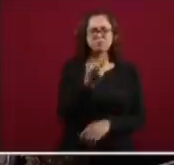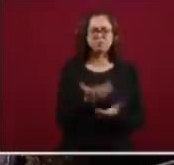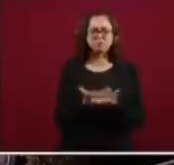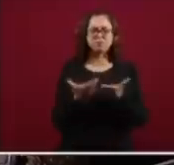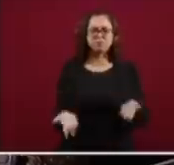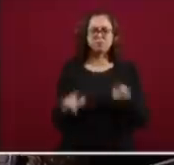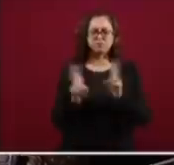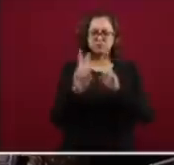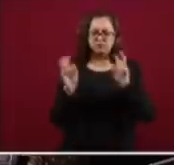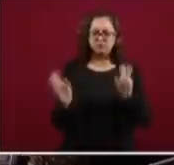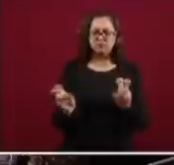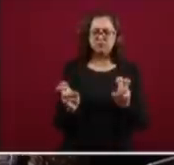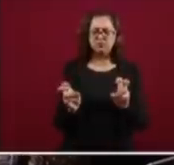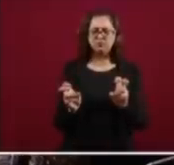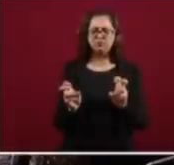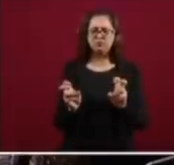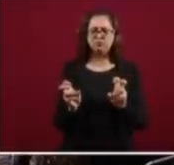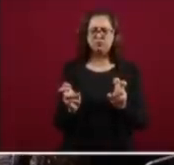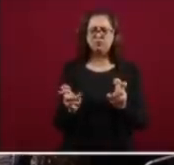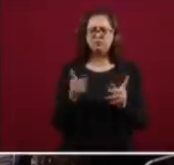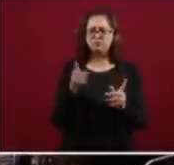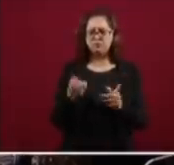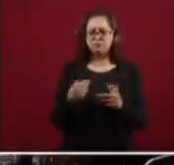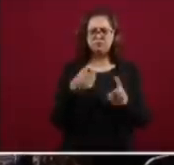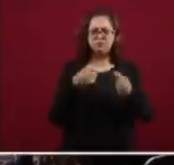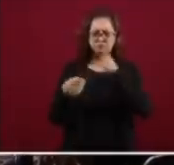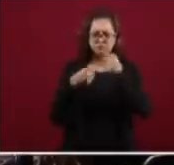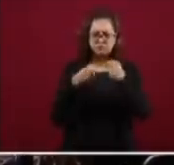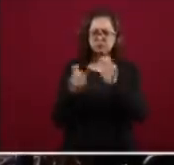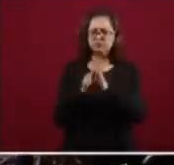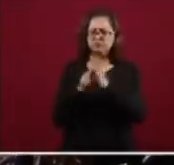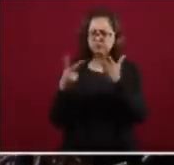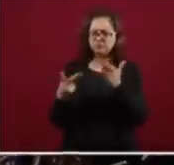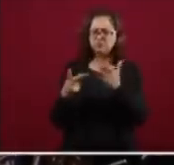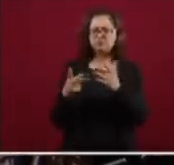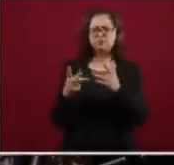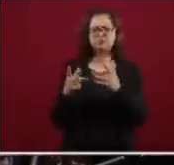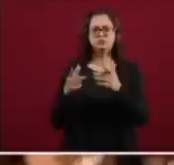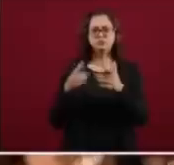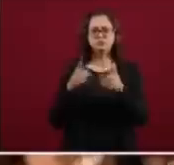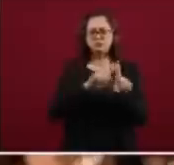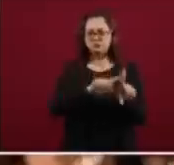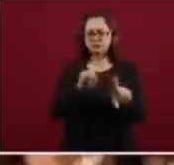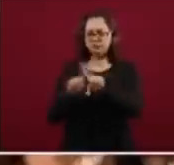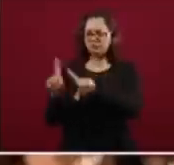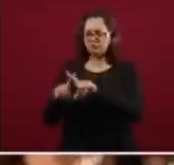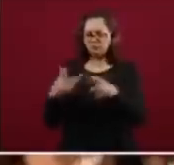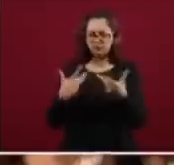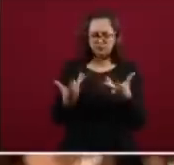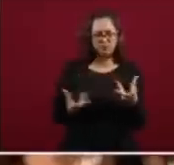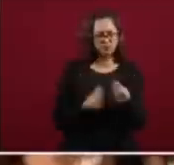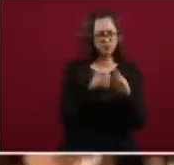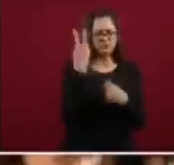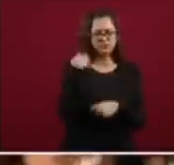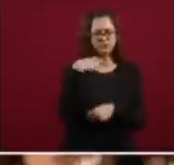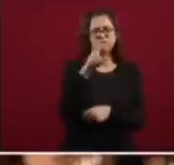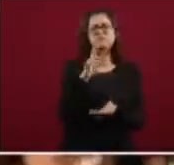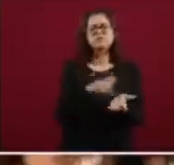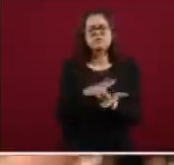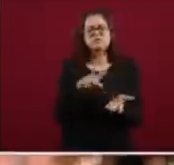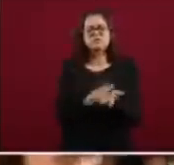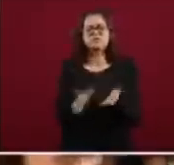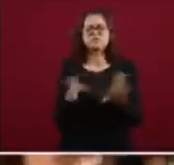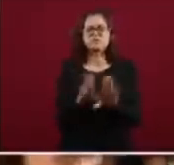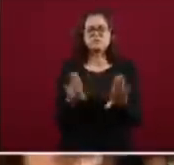el apoyo que se le da a los medios de comunicación en los periodistas que hemos viajado con usted a las giras y se lo plantea en el sentido de que